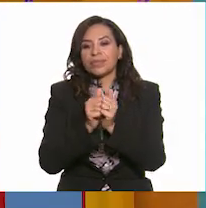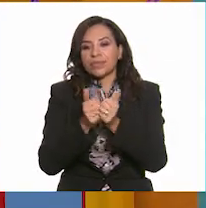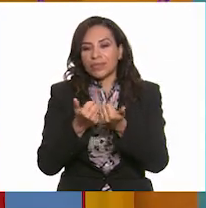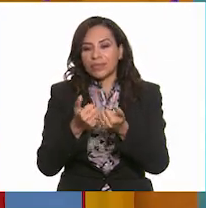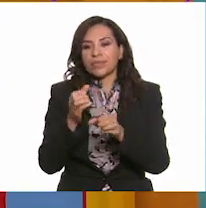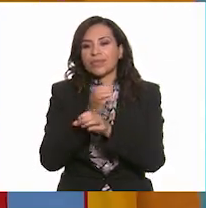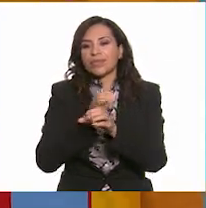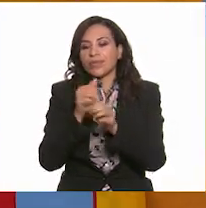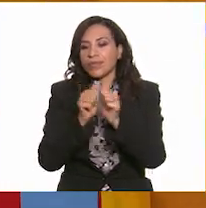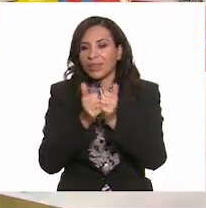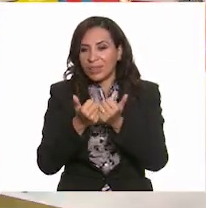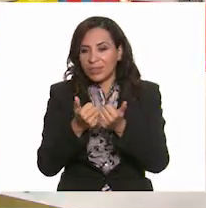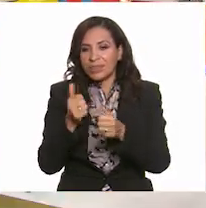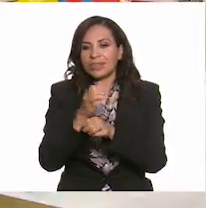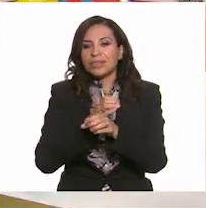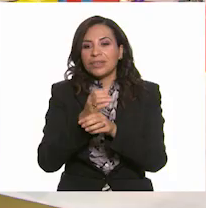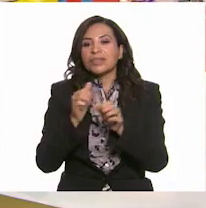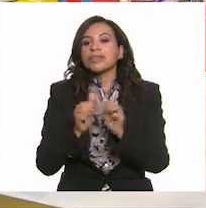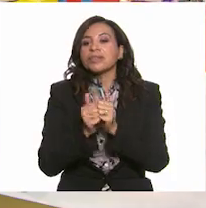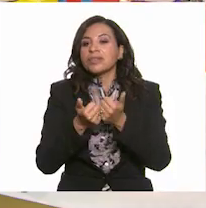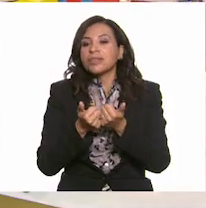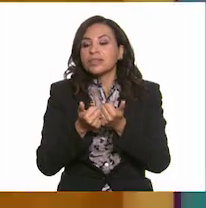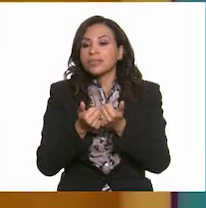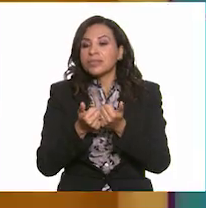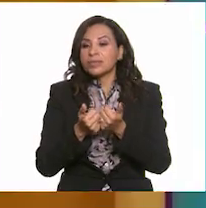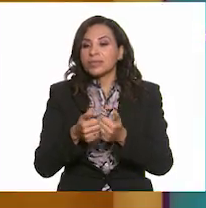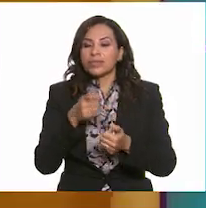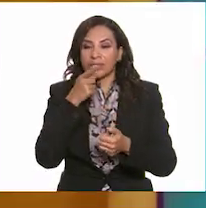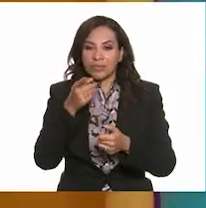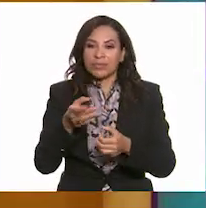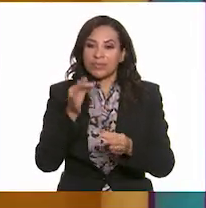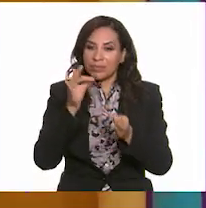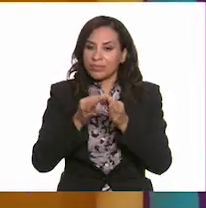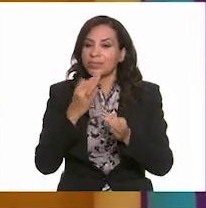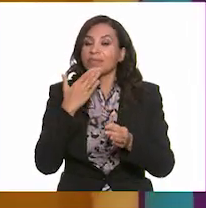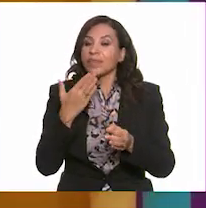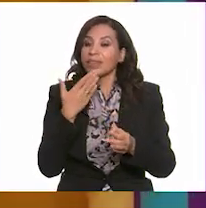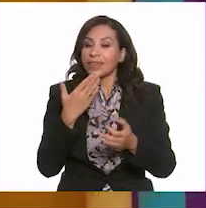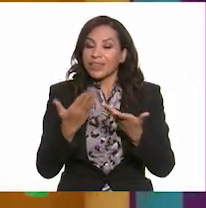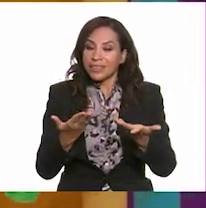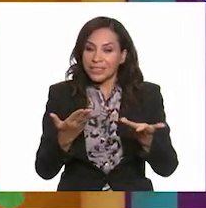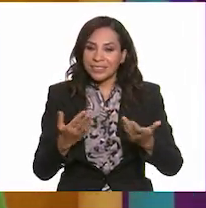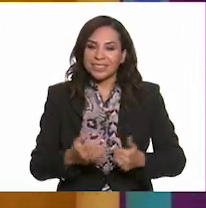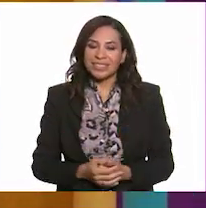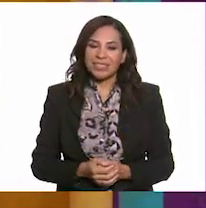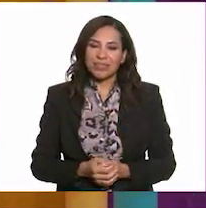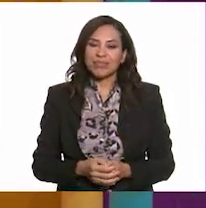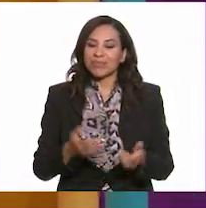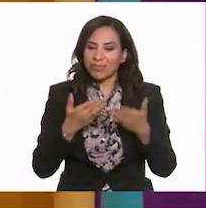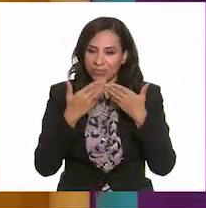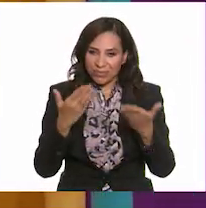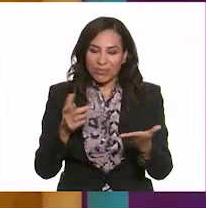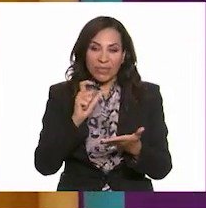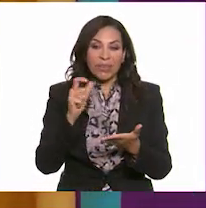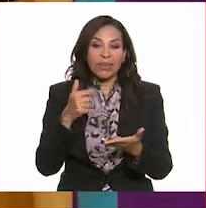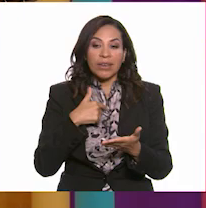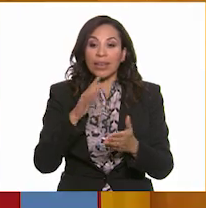pan, café con pan, café con pan. Perfecto, muy bien, muy bien. Ahora,